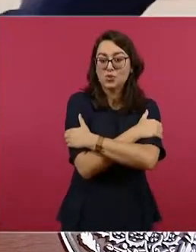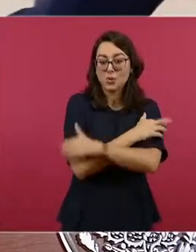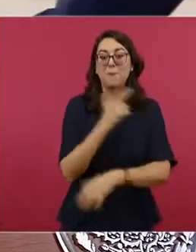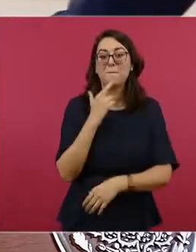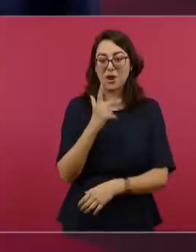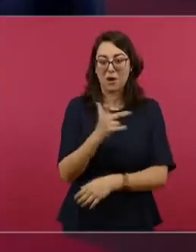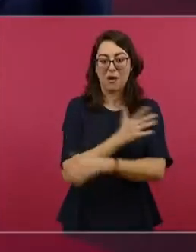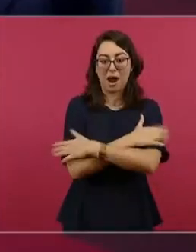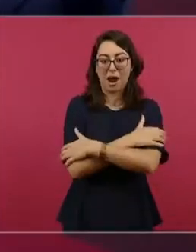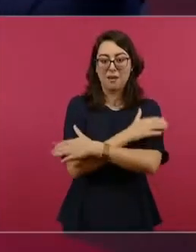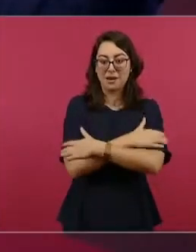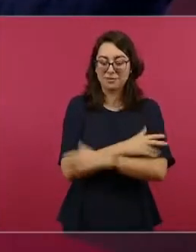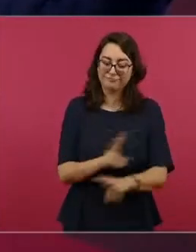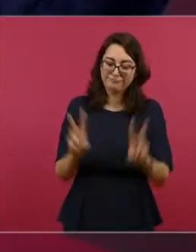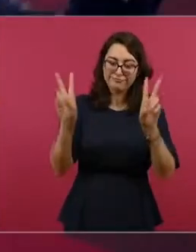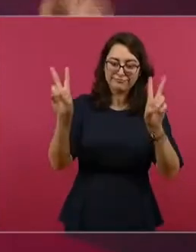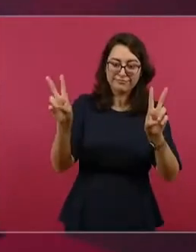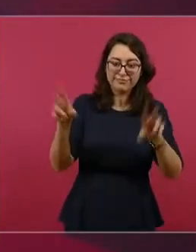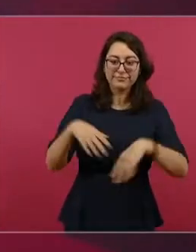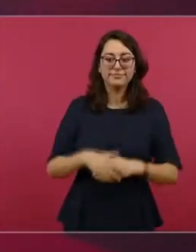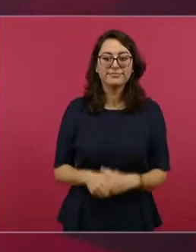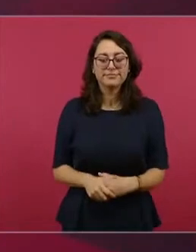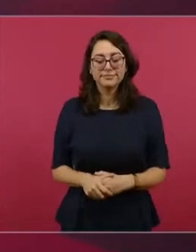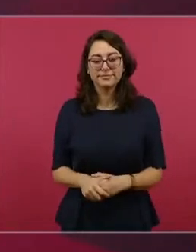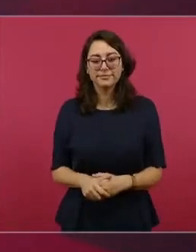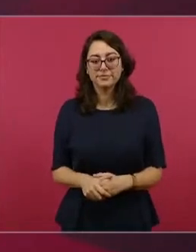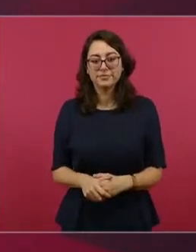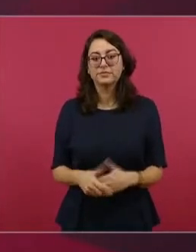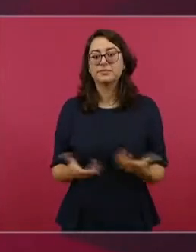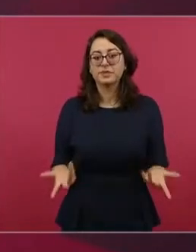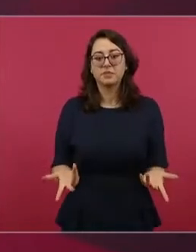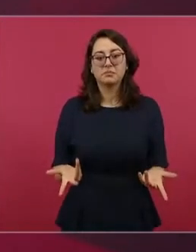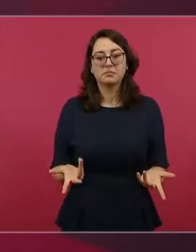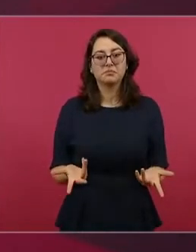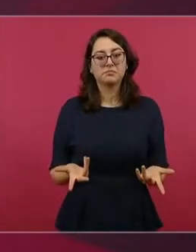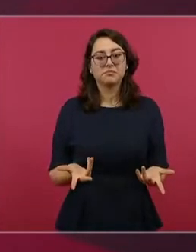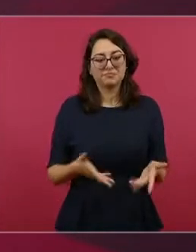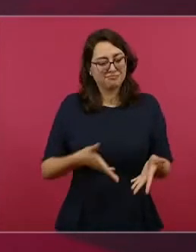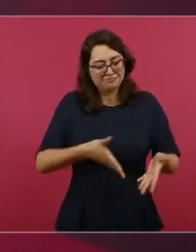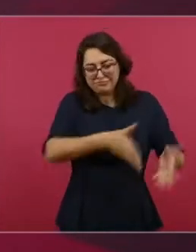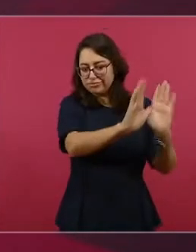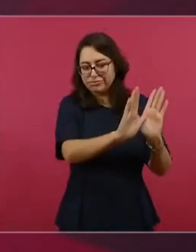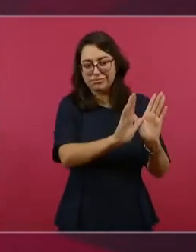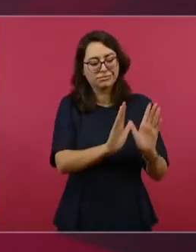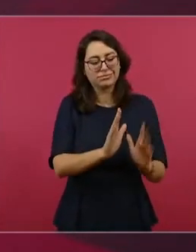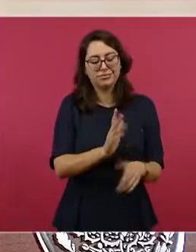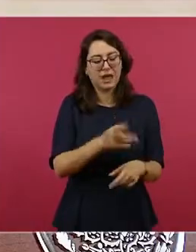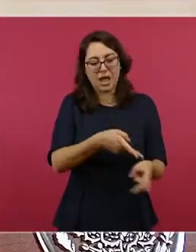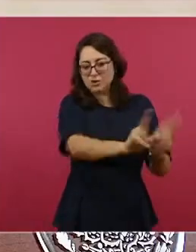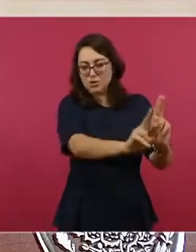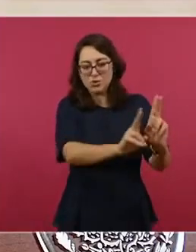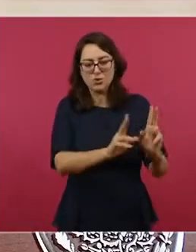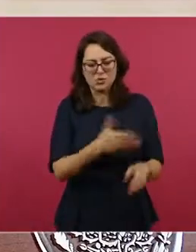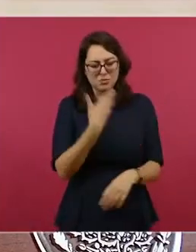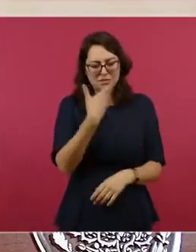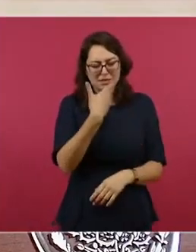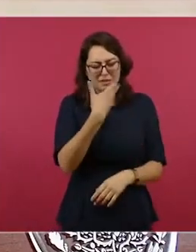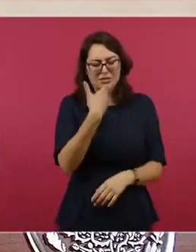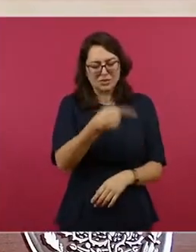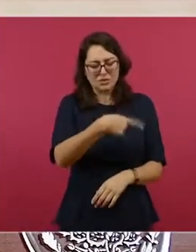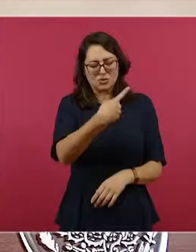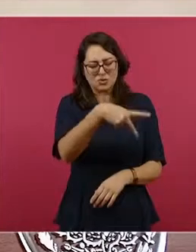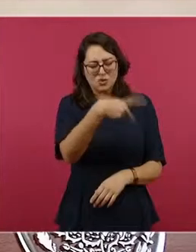y decirles así, amor y paz. Y primo hermano, sigue tu camino, vas bien,